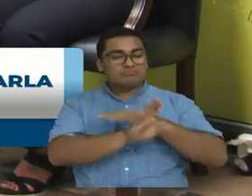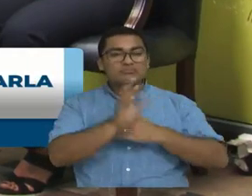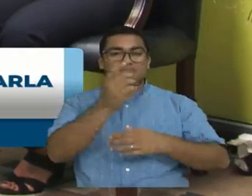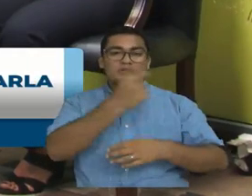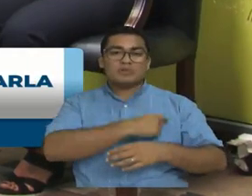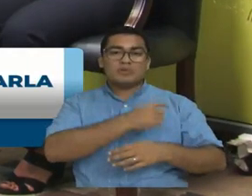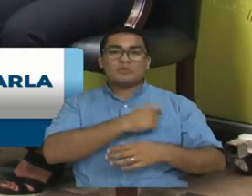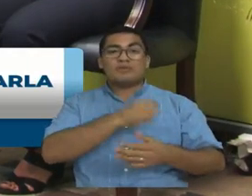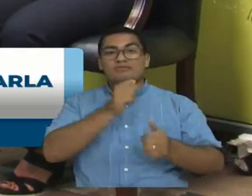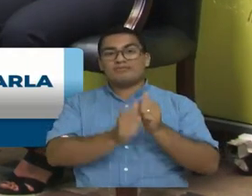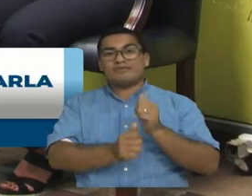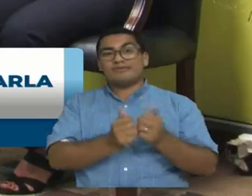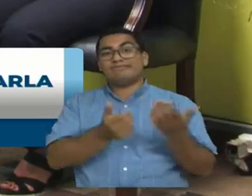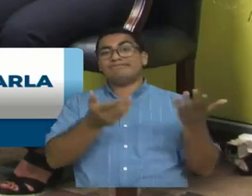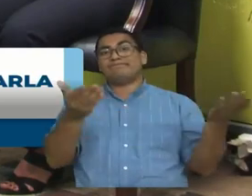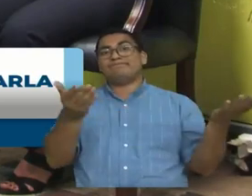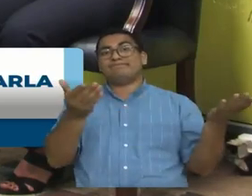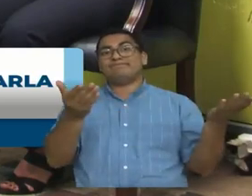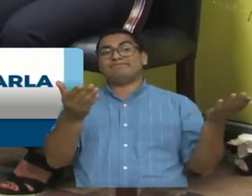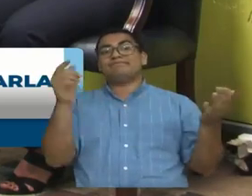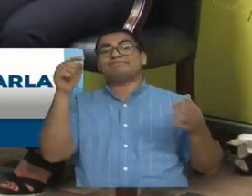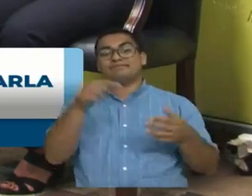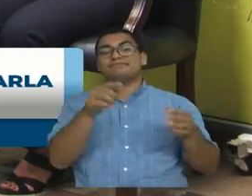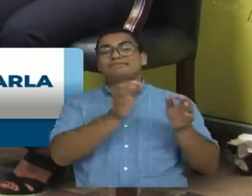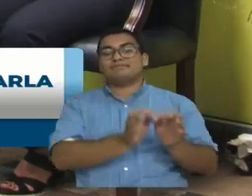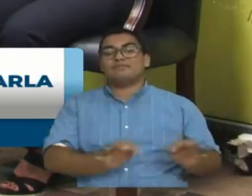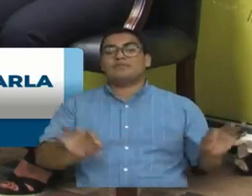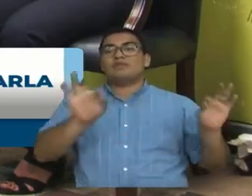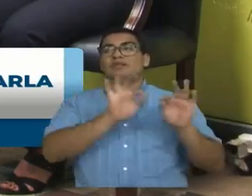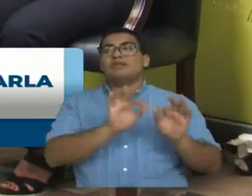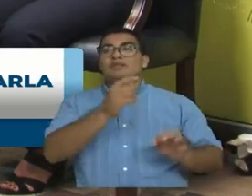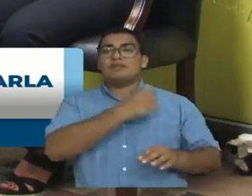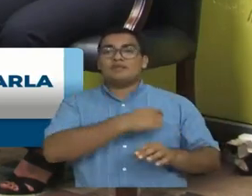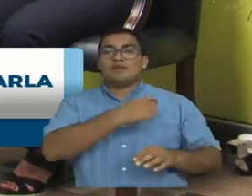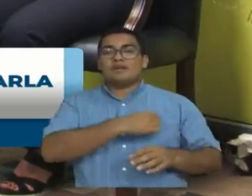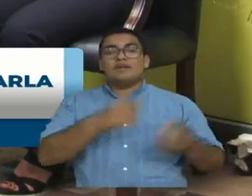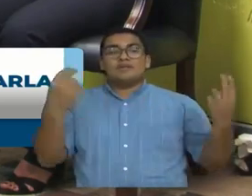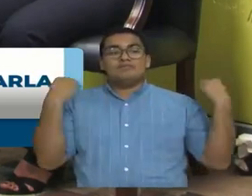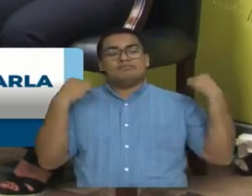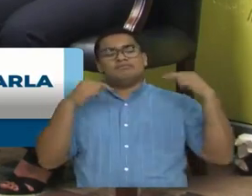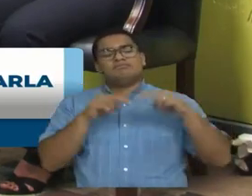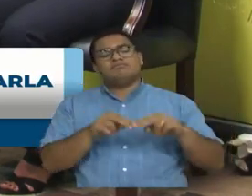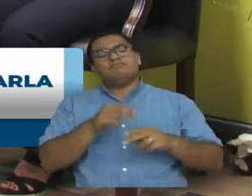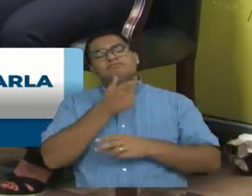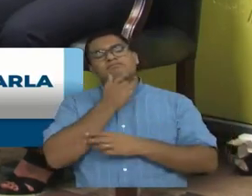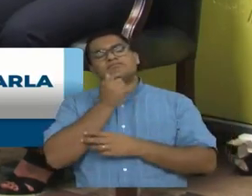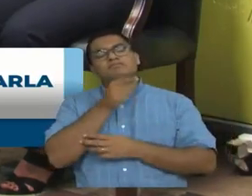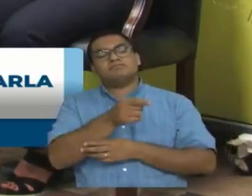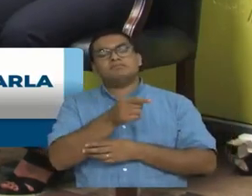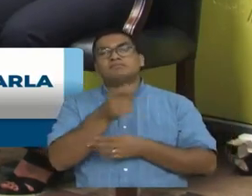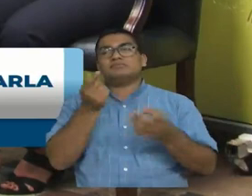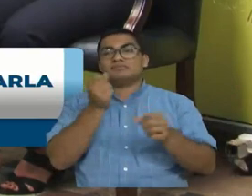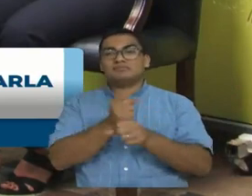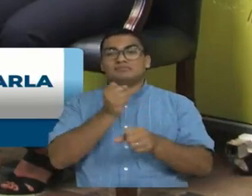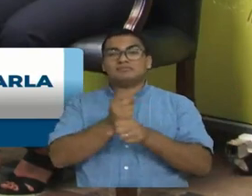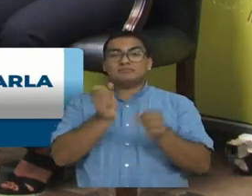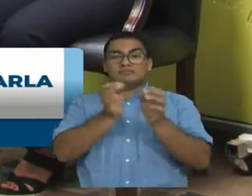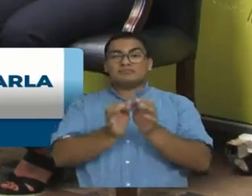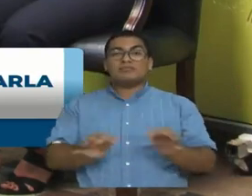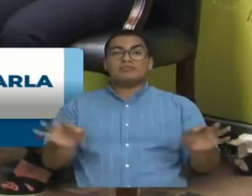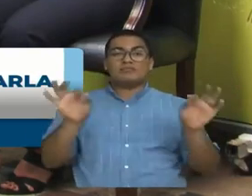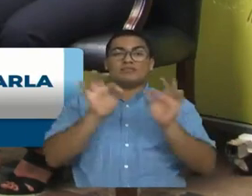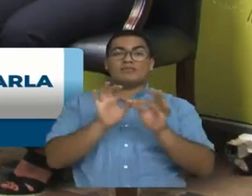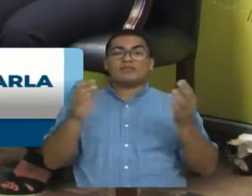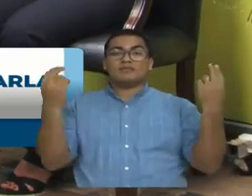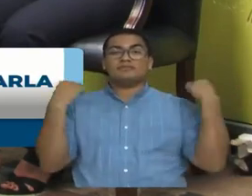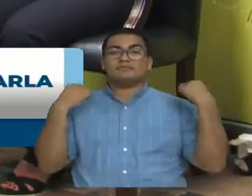Y entonces, ¿cuál es el eslabón importante ahí? La escuela, el maestro. El maestro ahí ejerce un papel fundamental